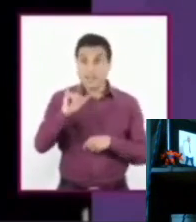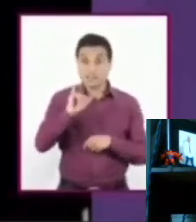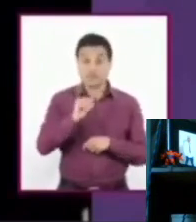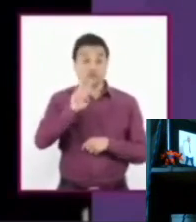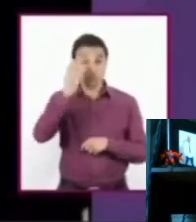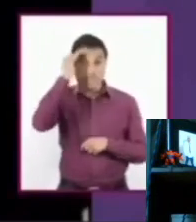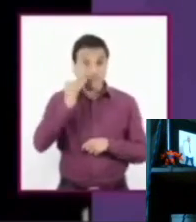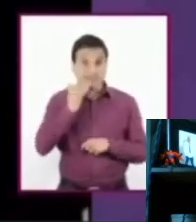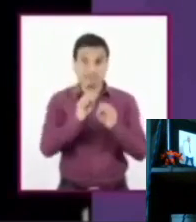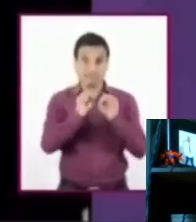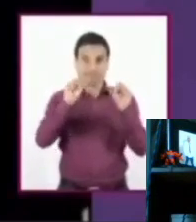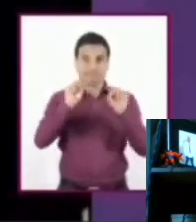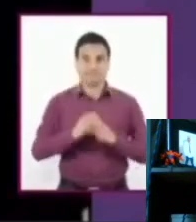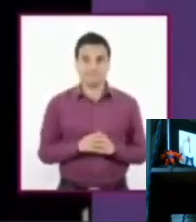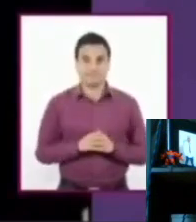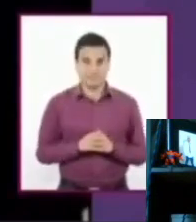jets